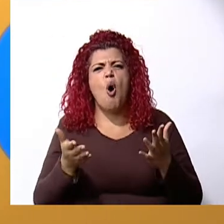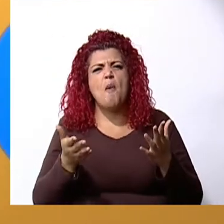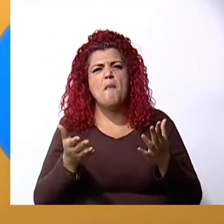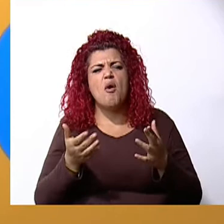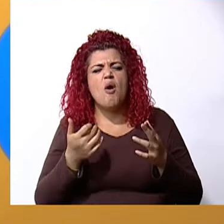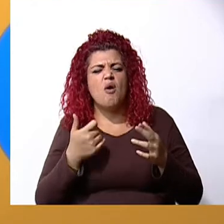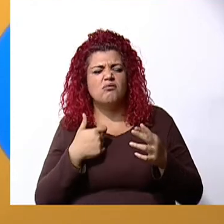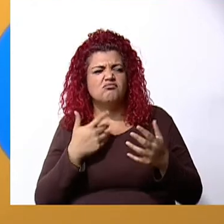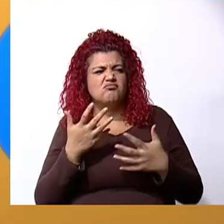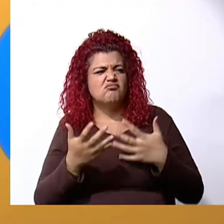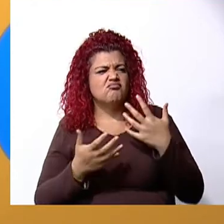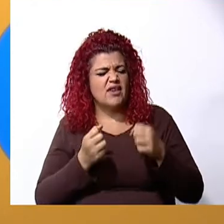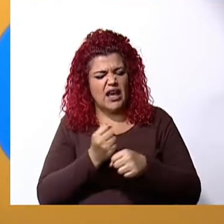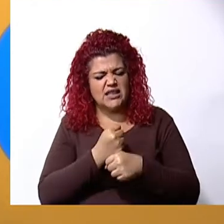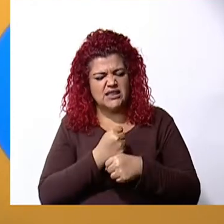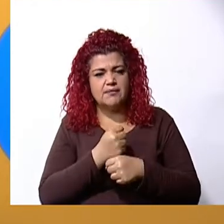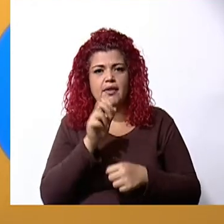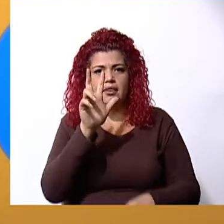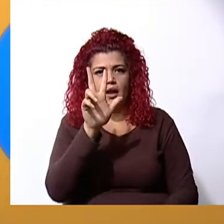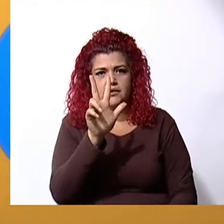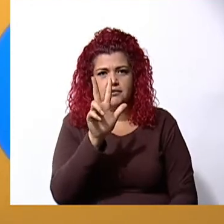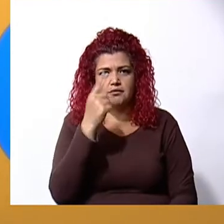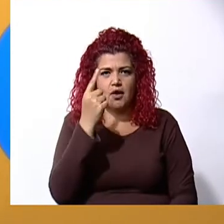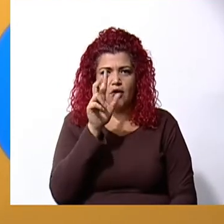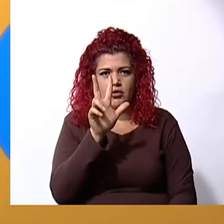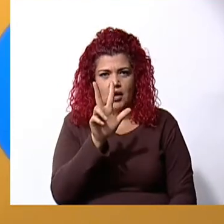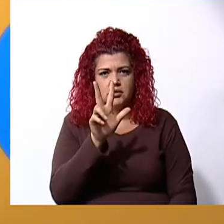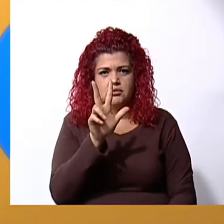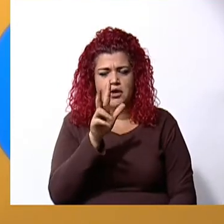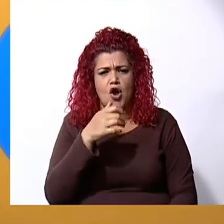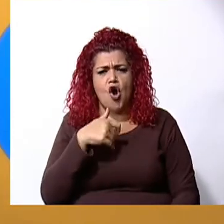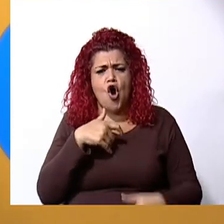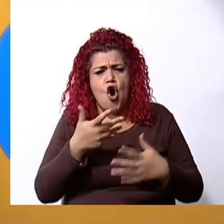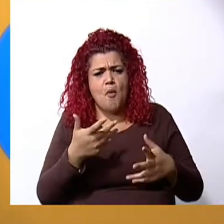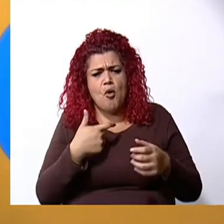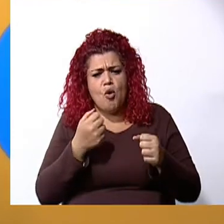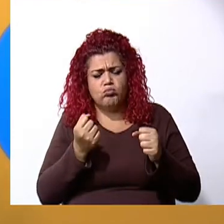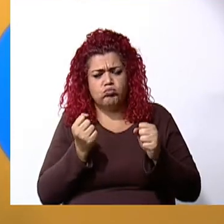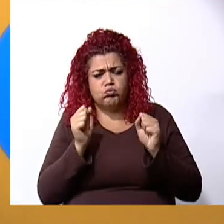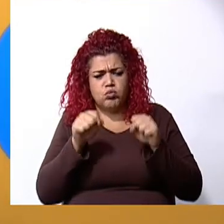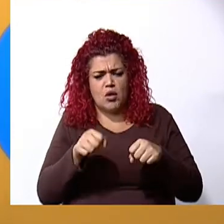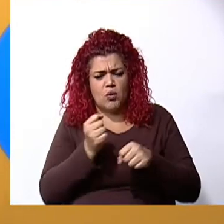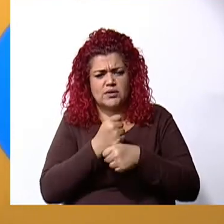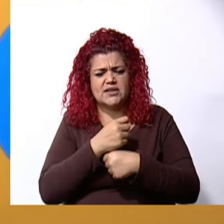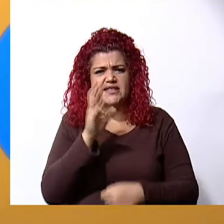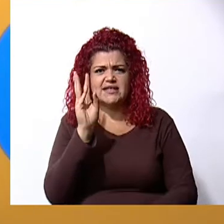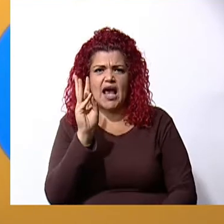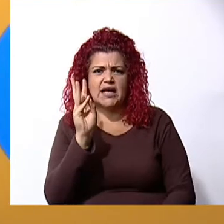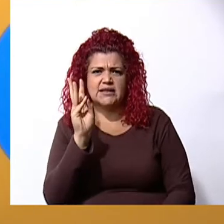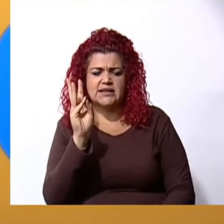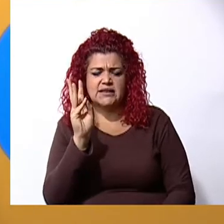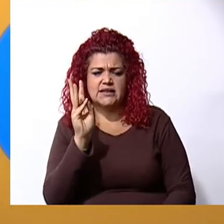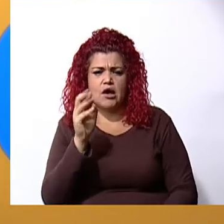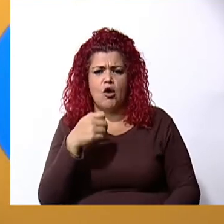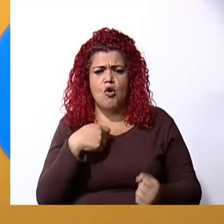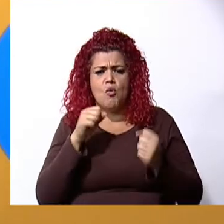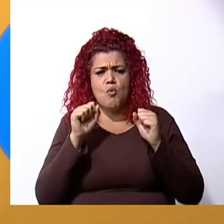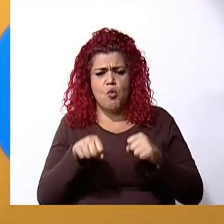podemos hacer 3, cómo podemos hacer 6, cómo podemos